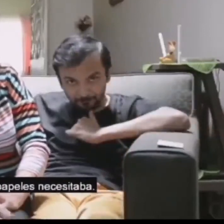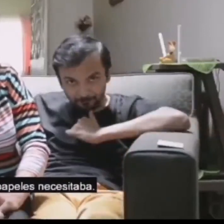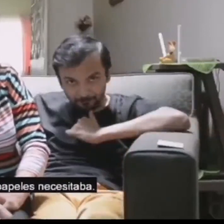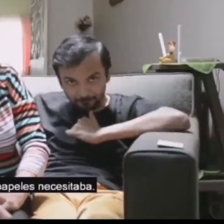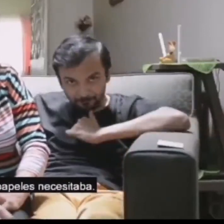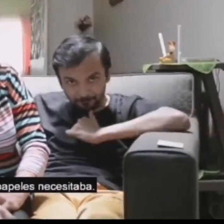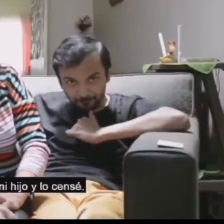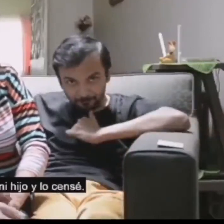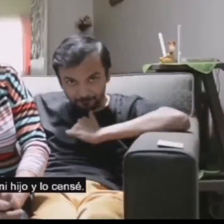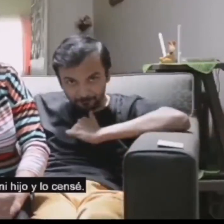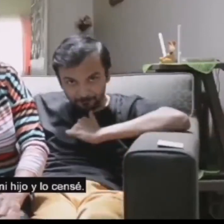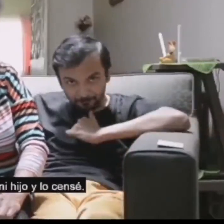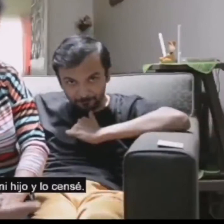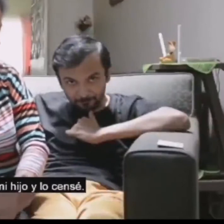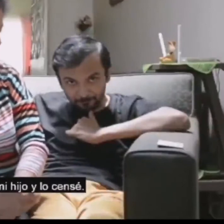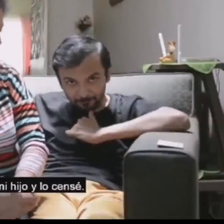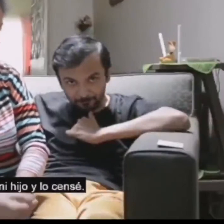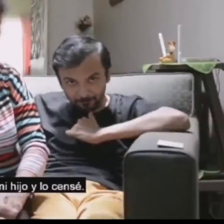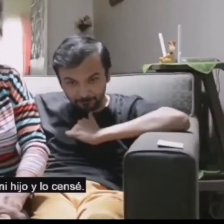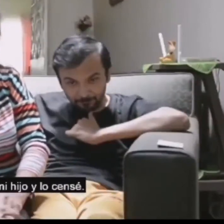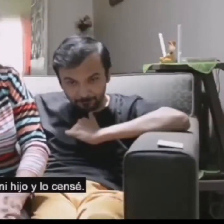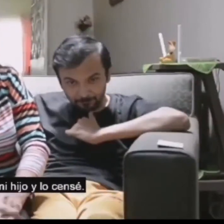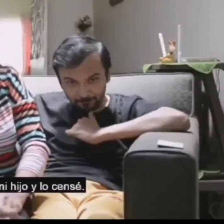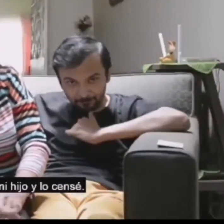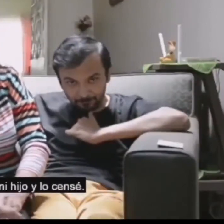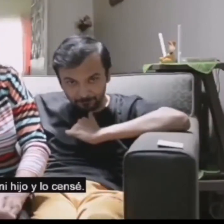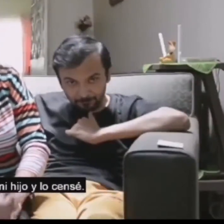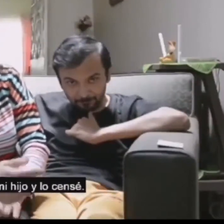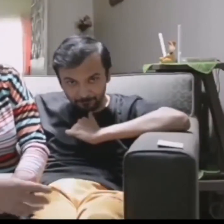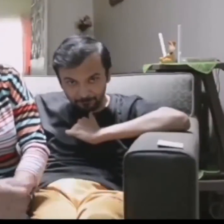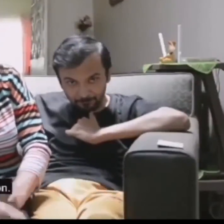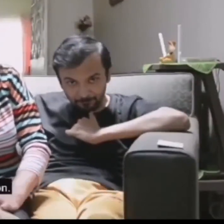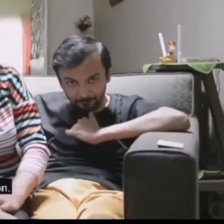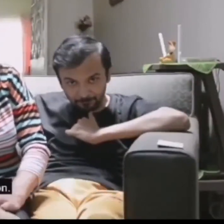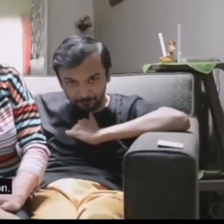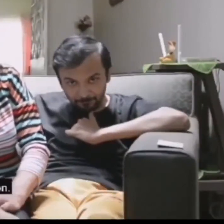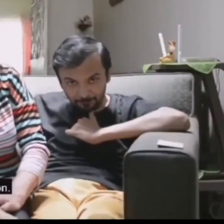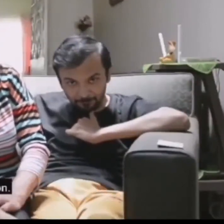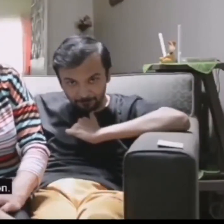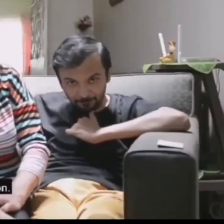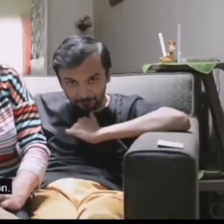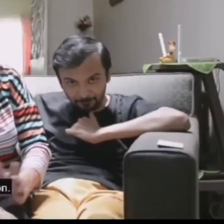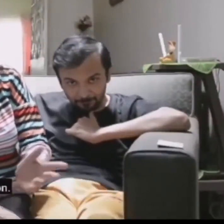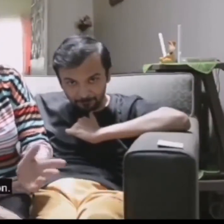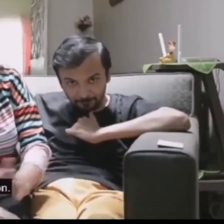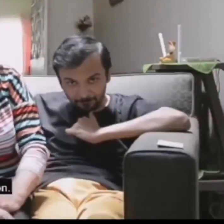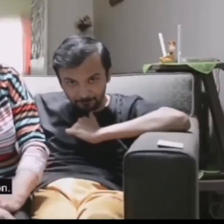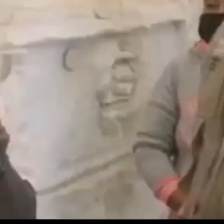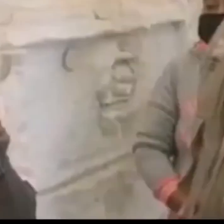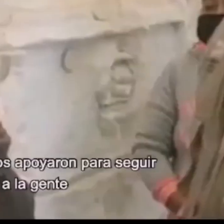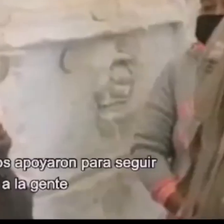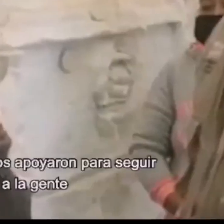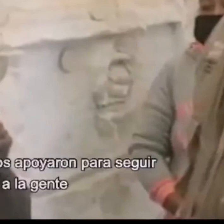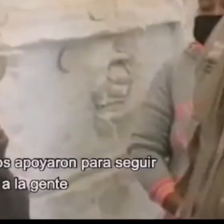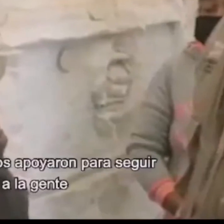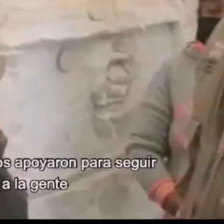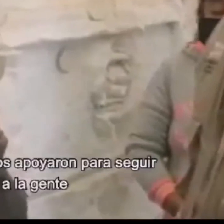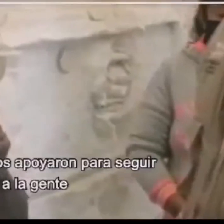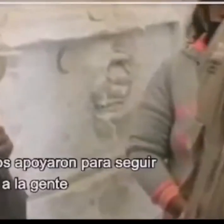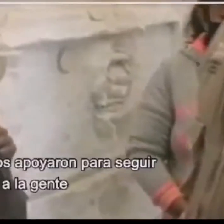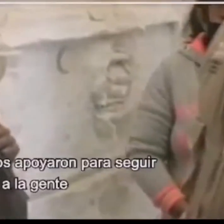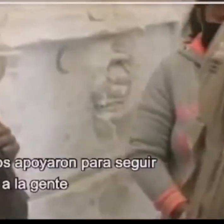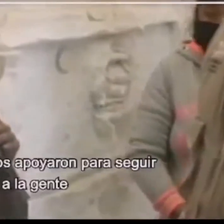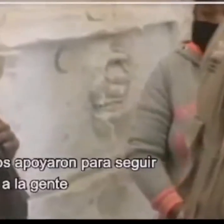papeles necesitaba y me fui, me llevé a mi hijo y lo censé y me lo ayudé.